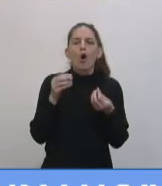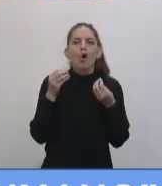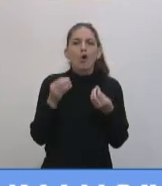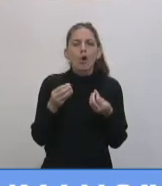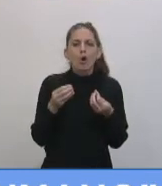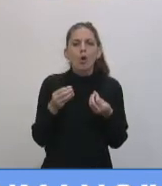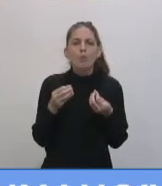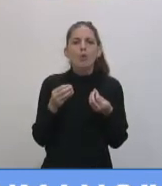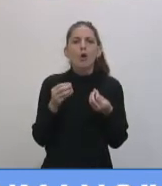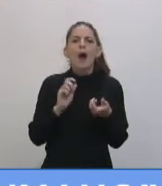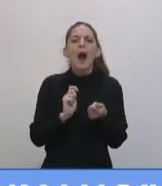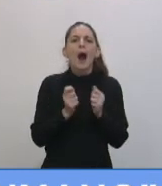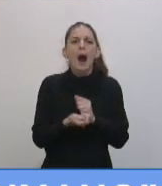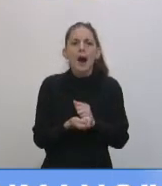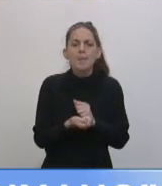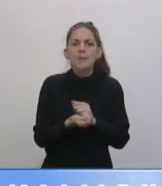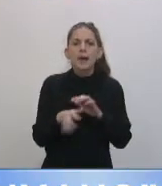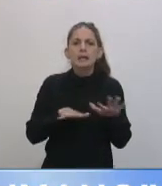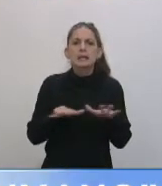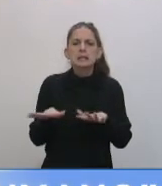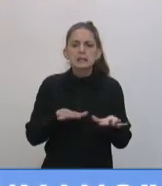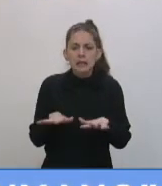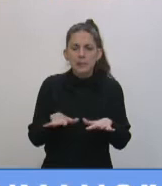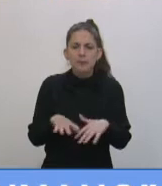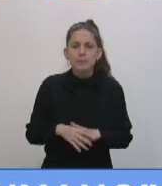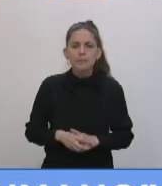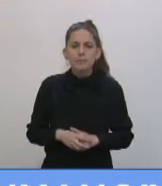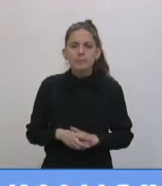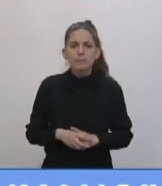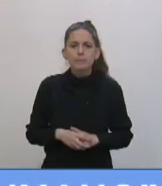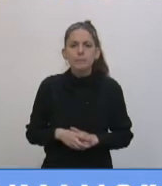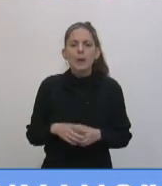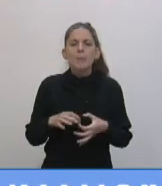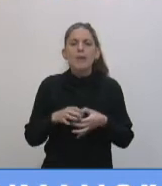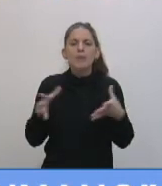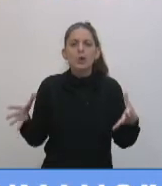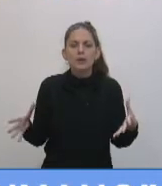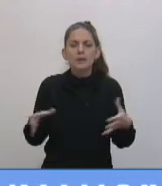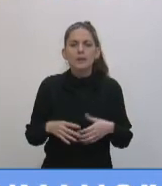epopeya, sino cambiar el sistema instituido, una democracia